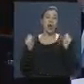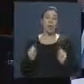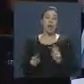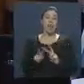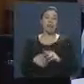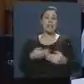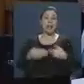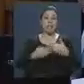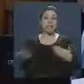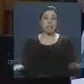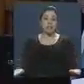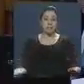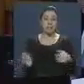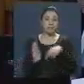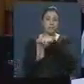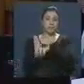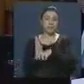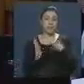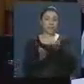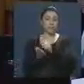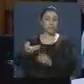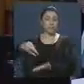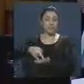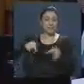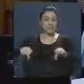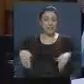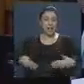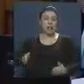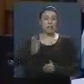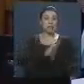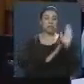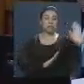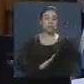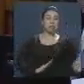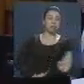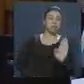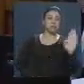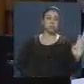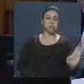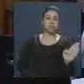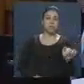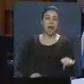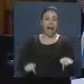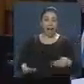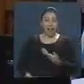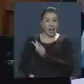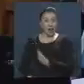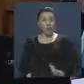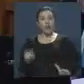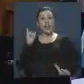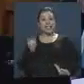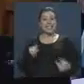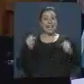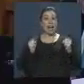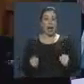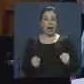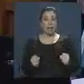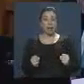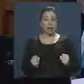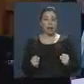llevarlas adelante. Esos proyectos que presentaron hoy día duermen el sueño de los justos y este gobierno sí va a ser capaz de